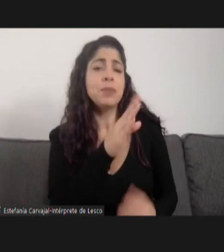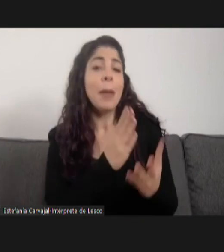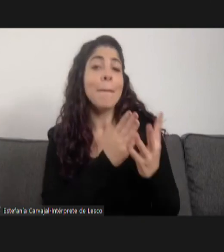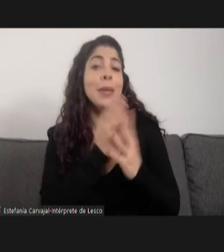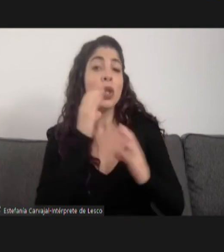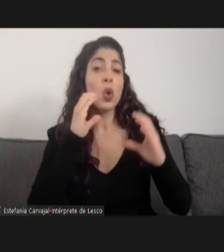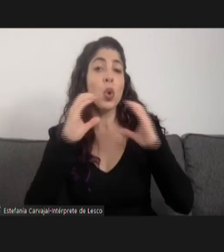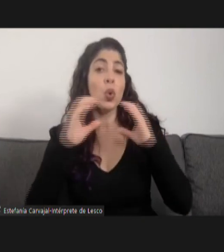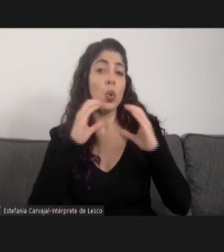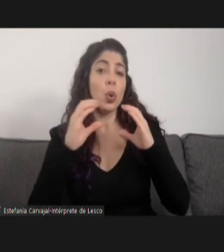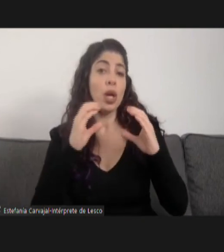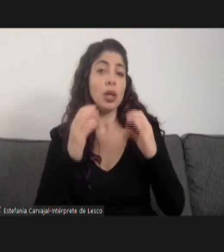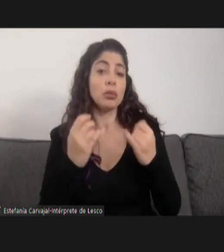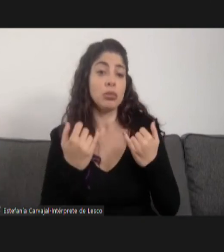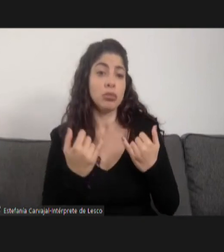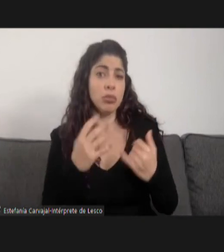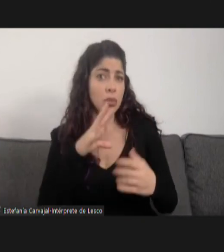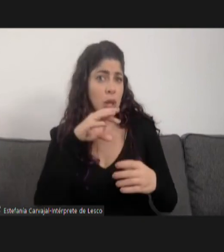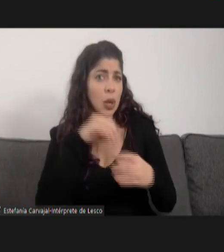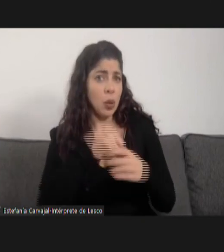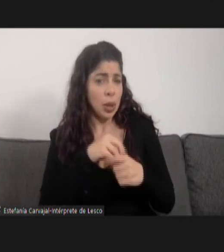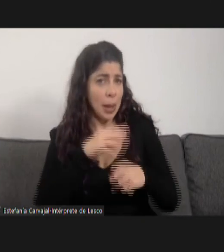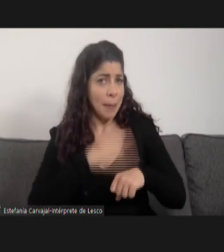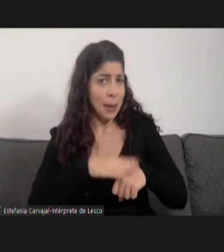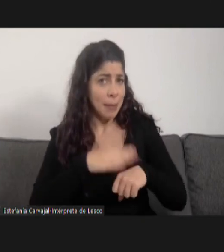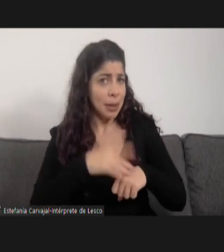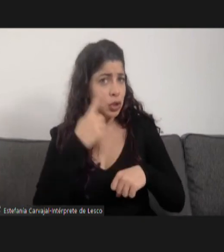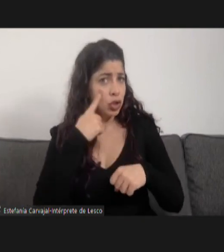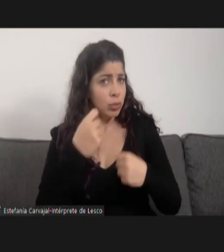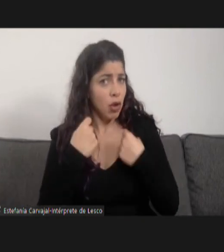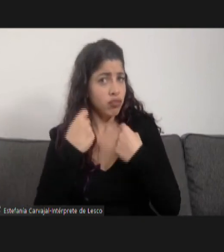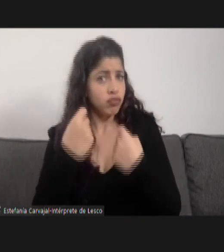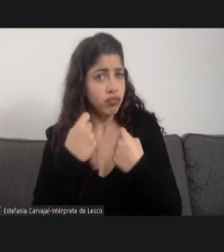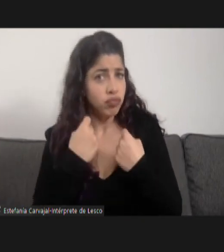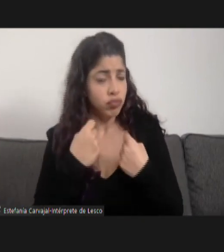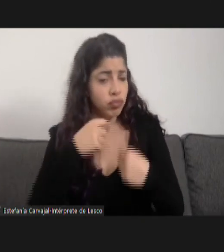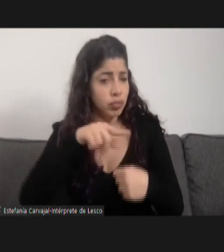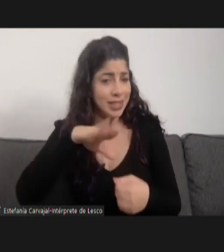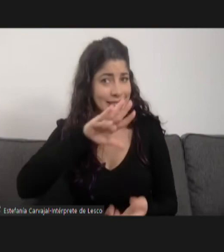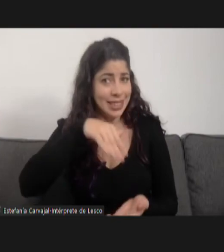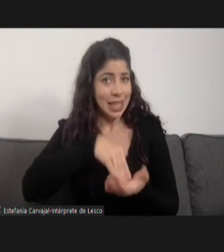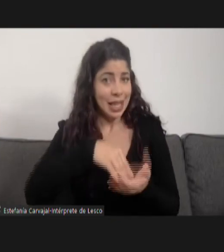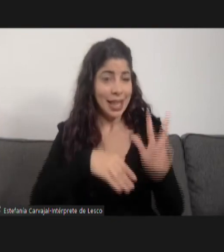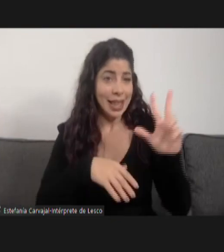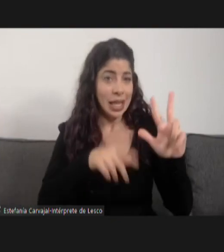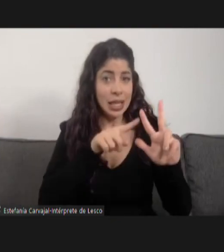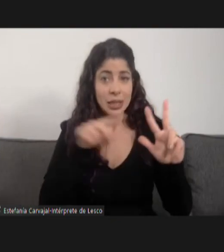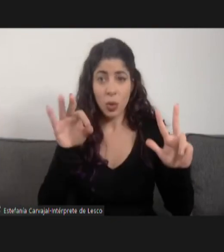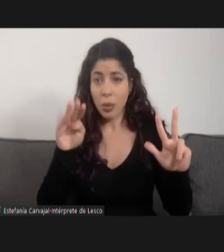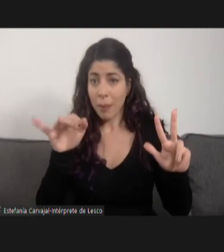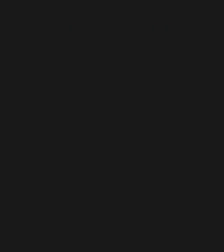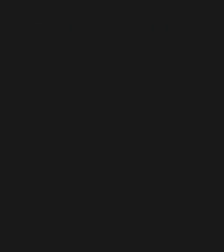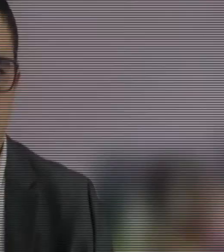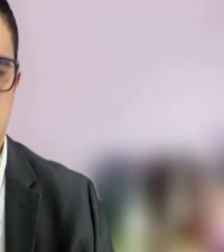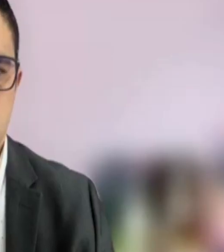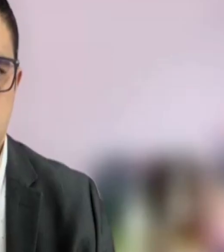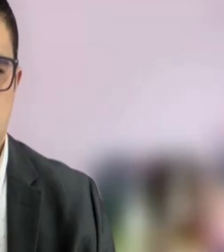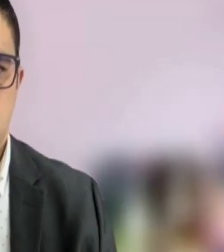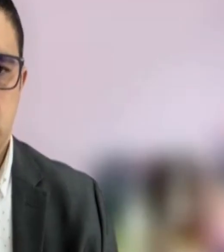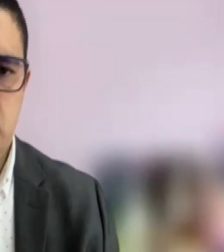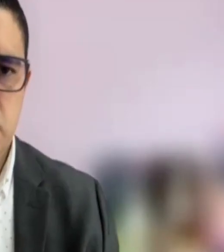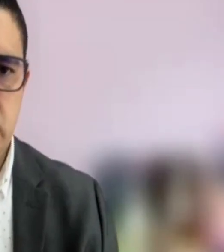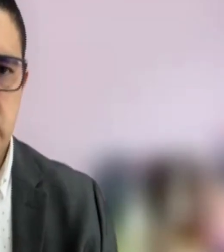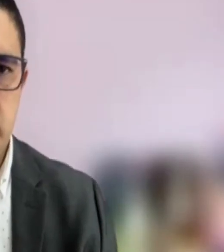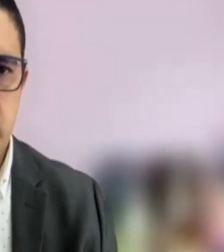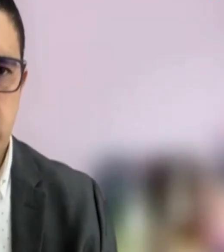se encuentran dentro de las excepciones para operar en la región central entre el 3 y 9 de mayo?